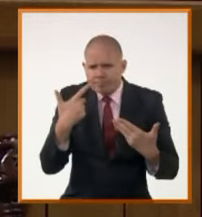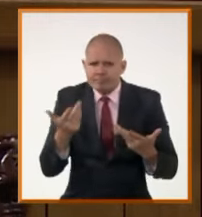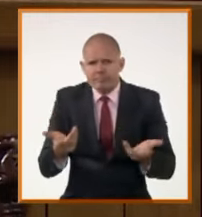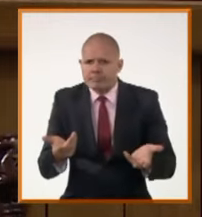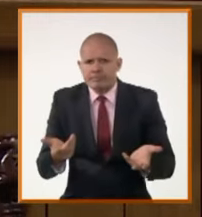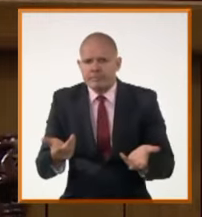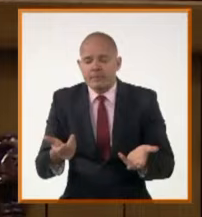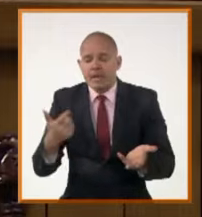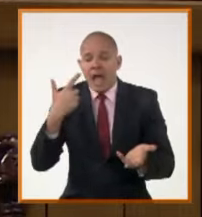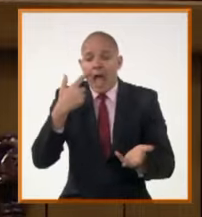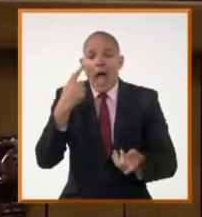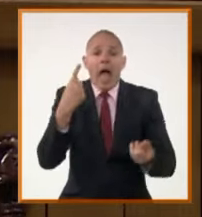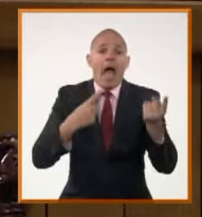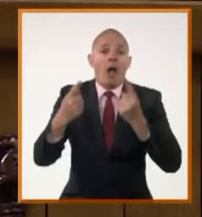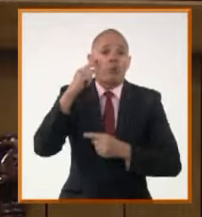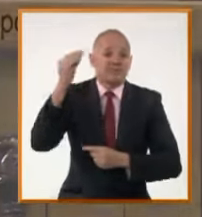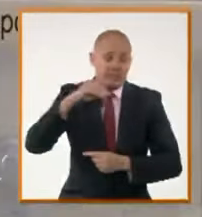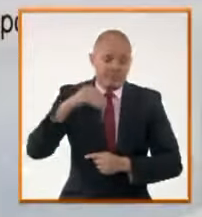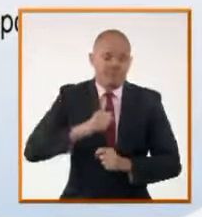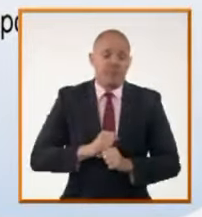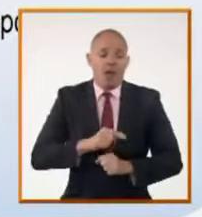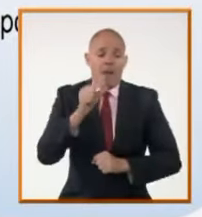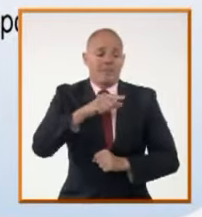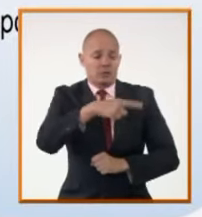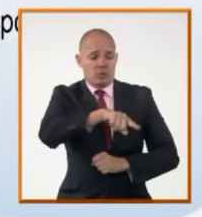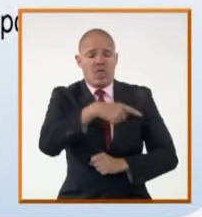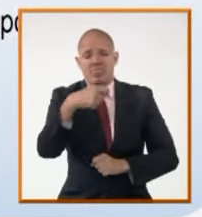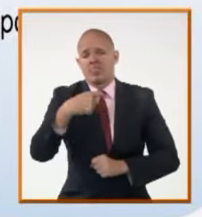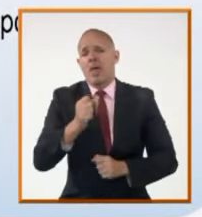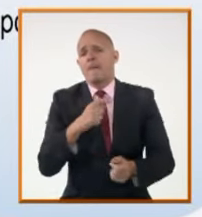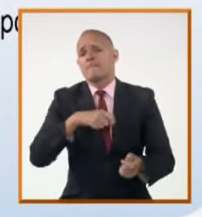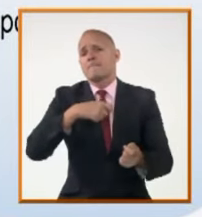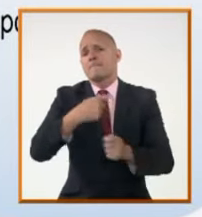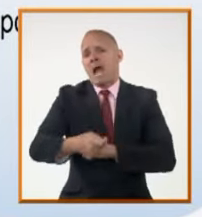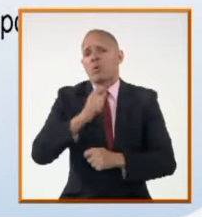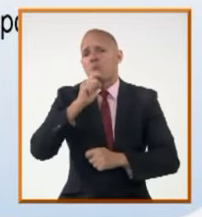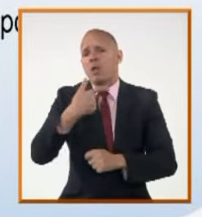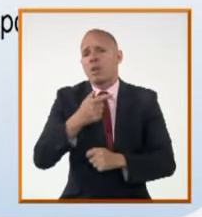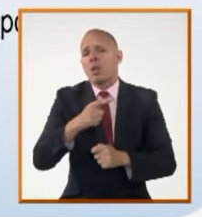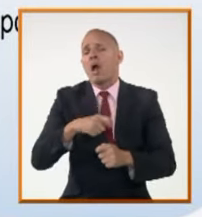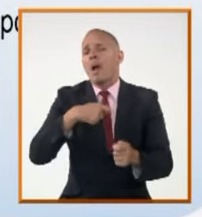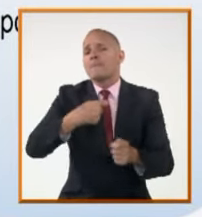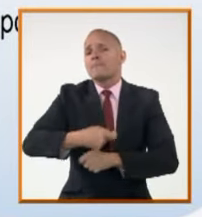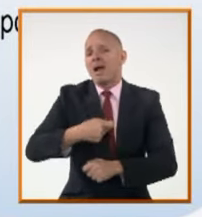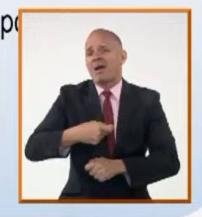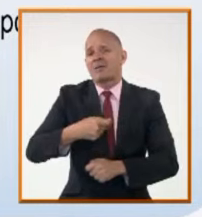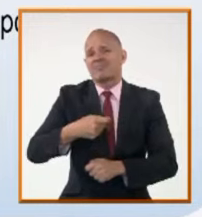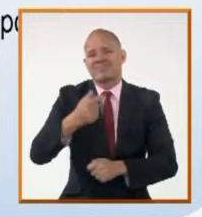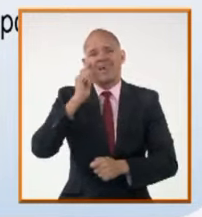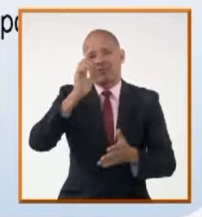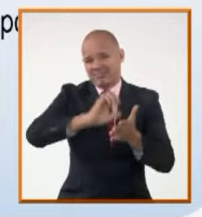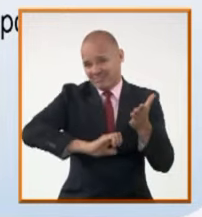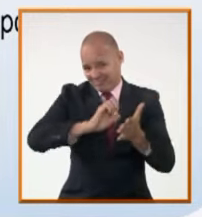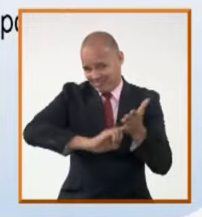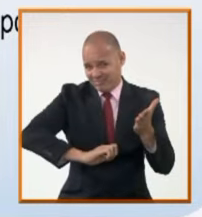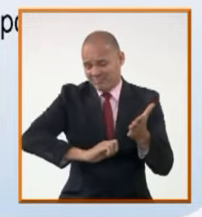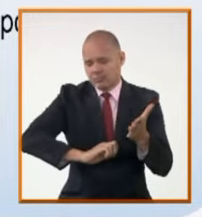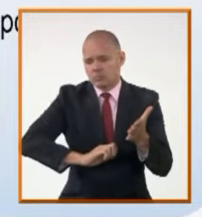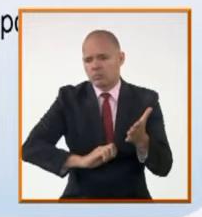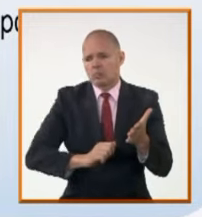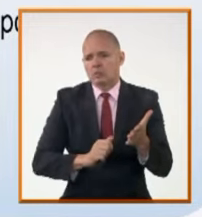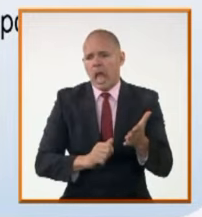las exenciones de impuestos. Muchas de las exenciones de impuestos que hemos hecho no han jugado el papel que tenían que